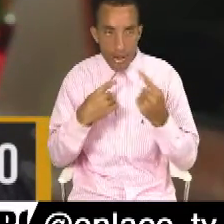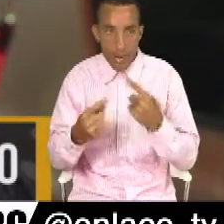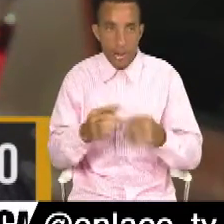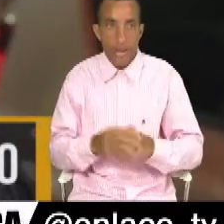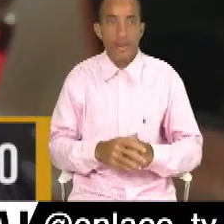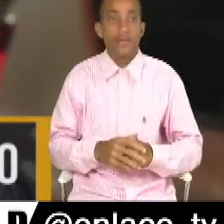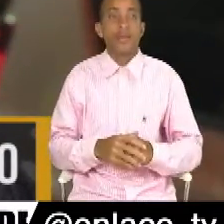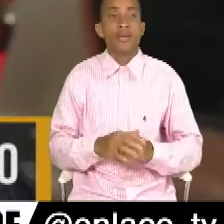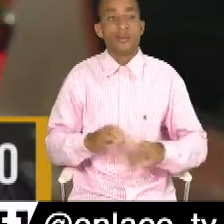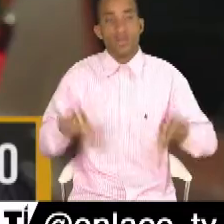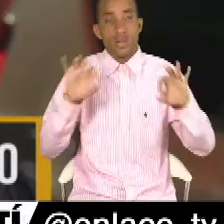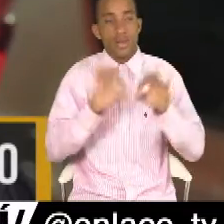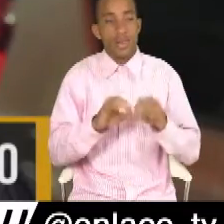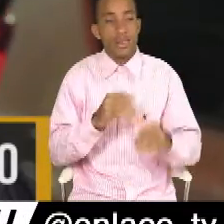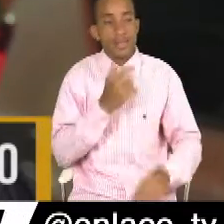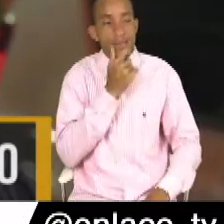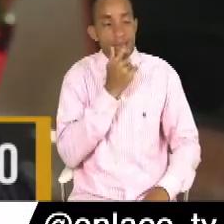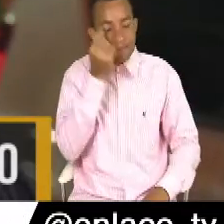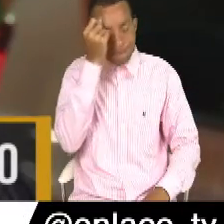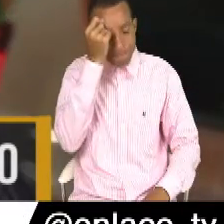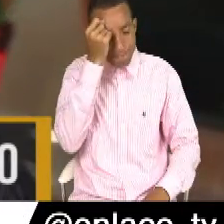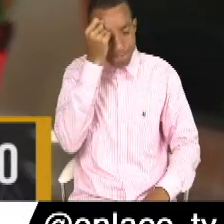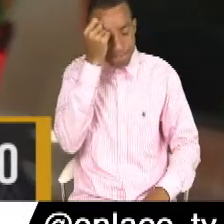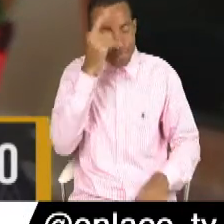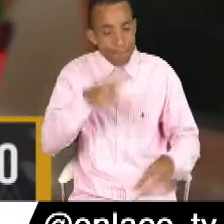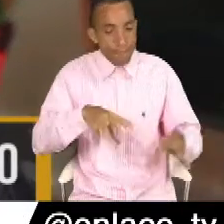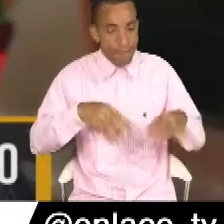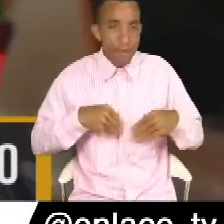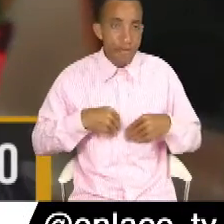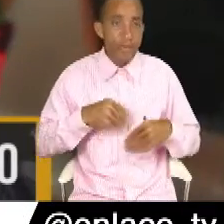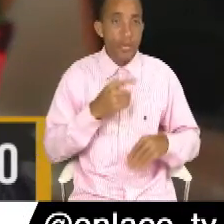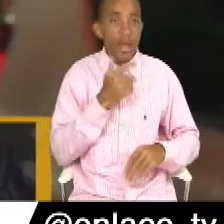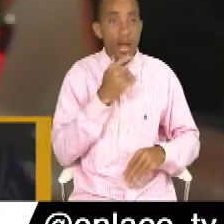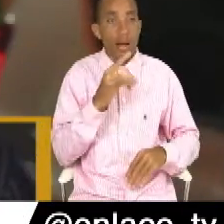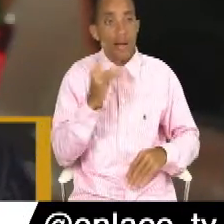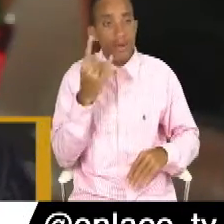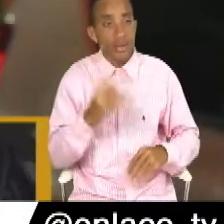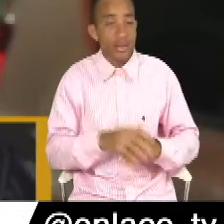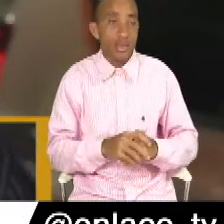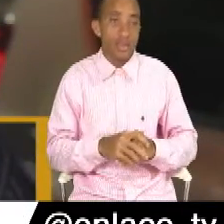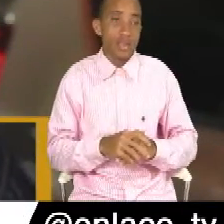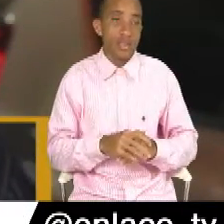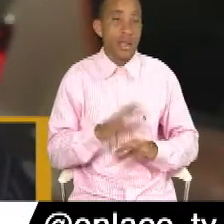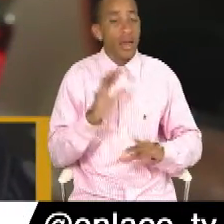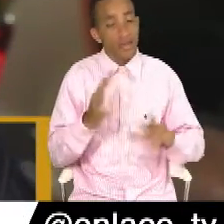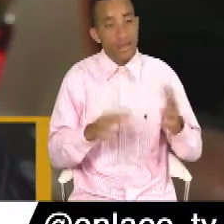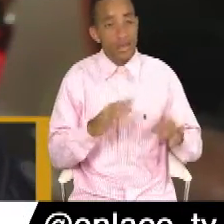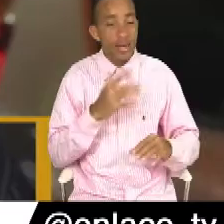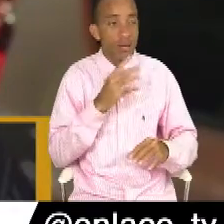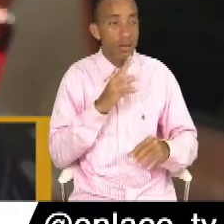veces ceder y no poner condiciones que pueden